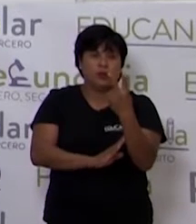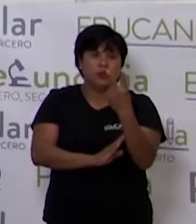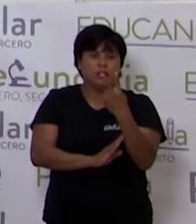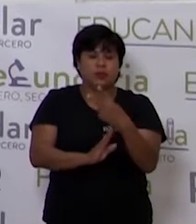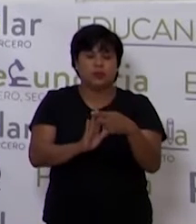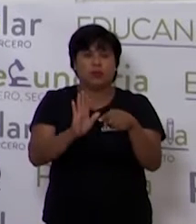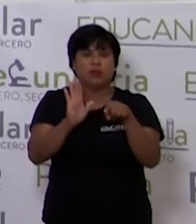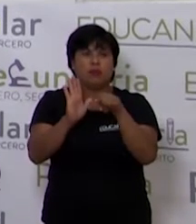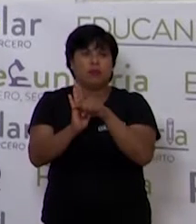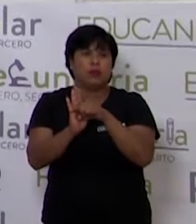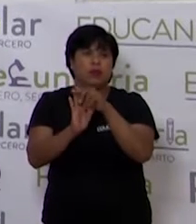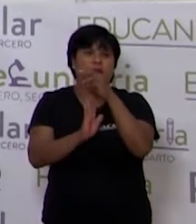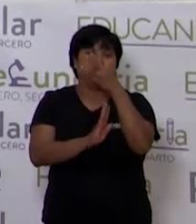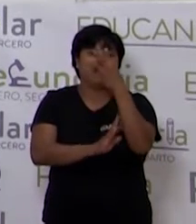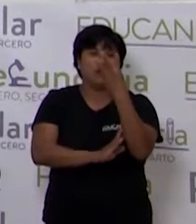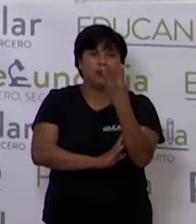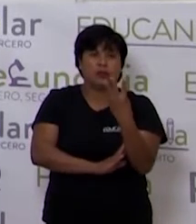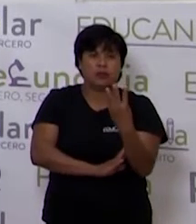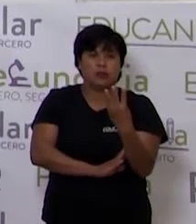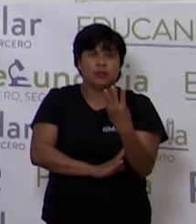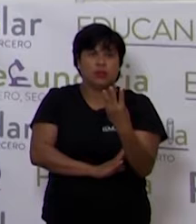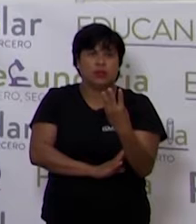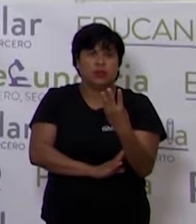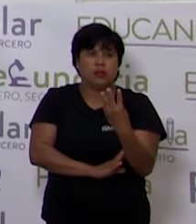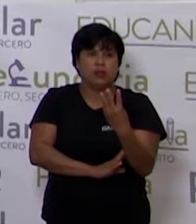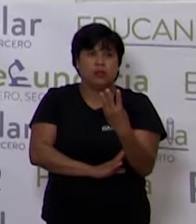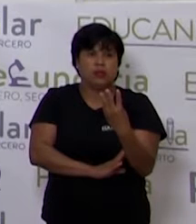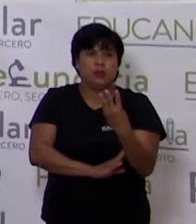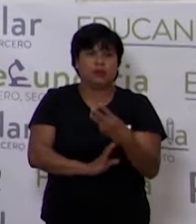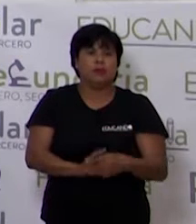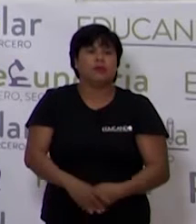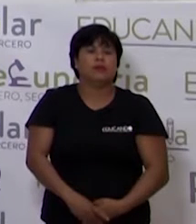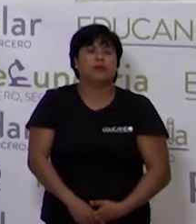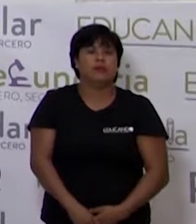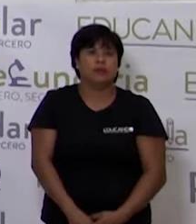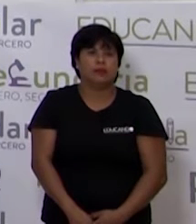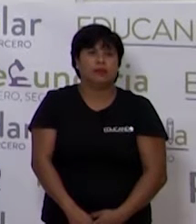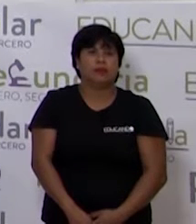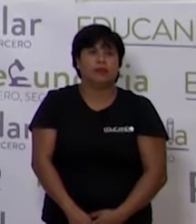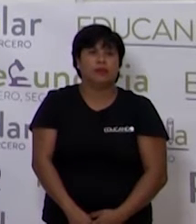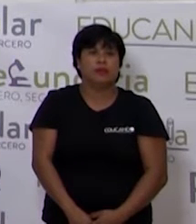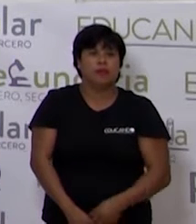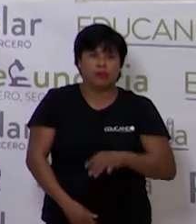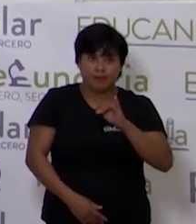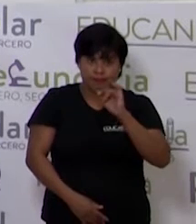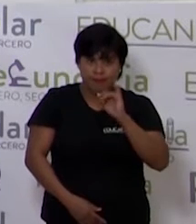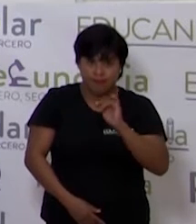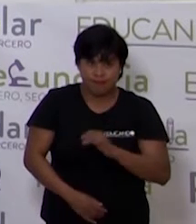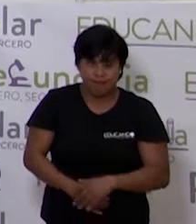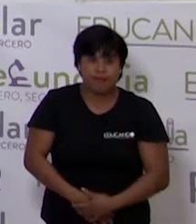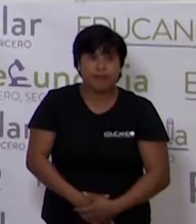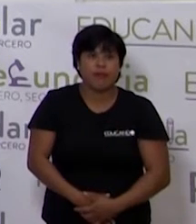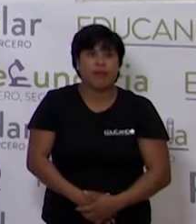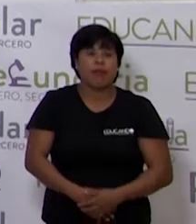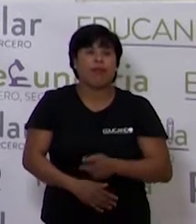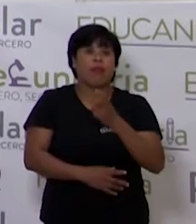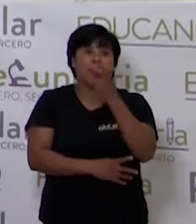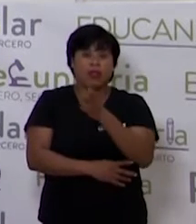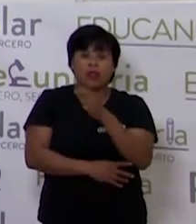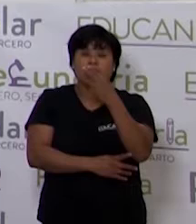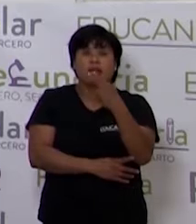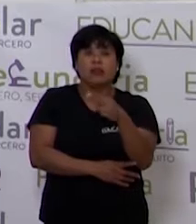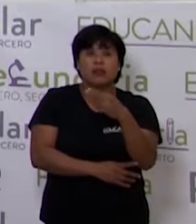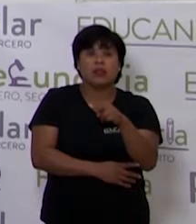menos 2 y menos 3. ¿Sí? A ella se le